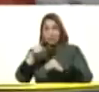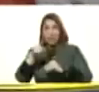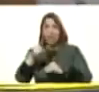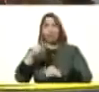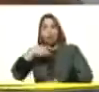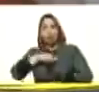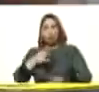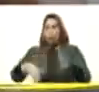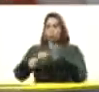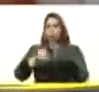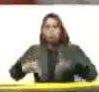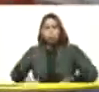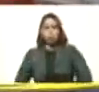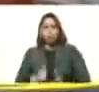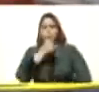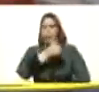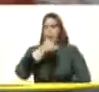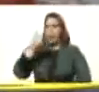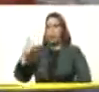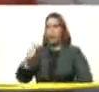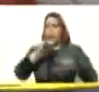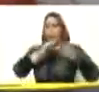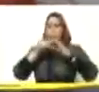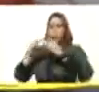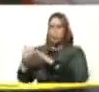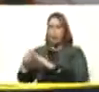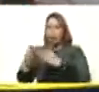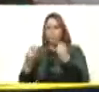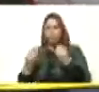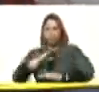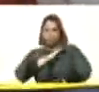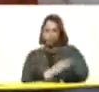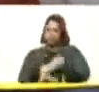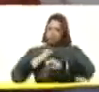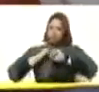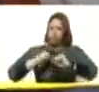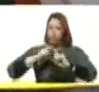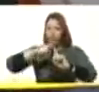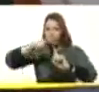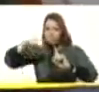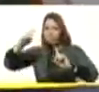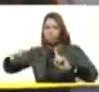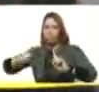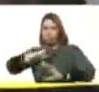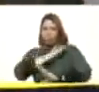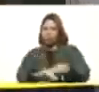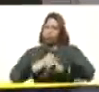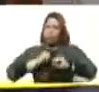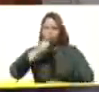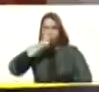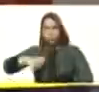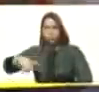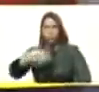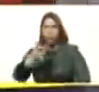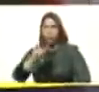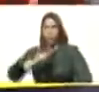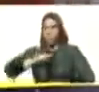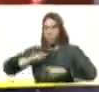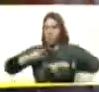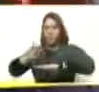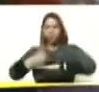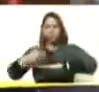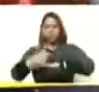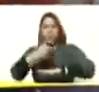vamos a tener en cada comunidad, con mucha fuerza, con mucha energía, con un pueblo que está gobernando,